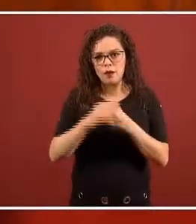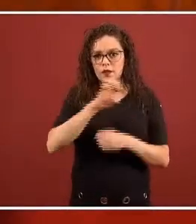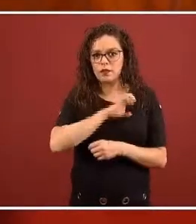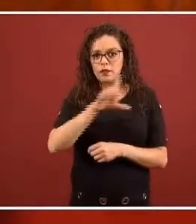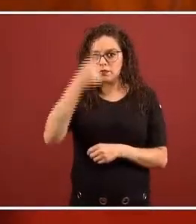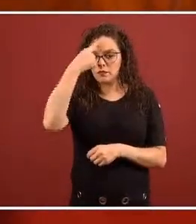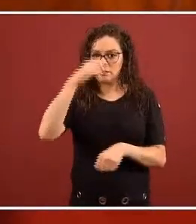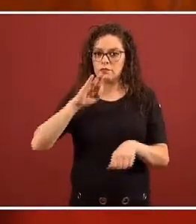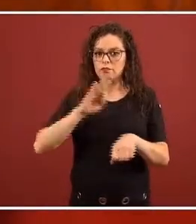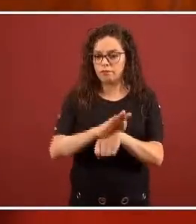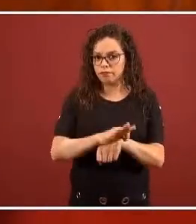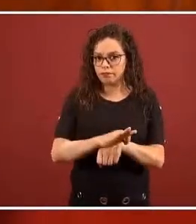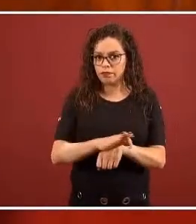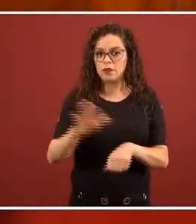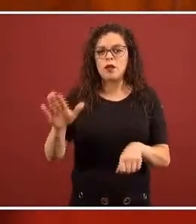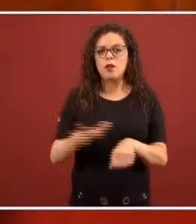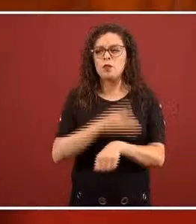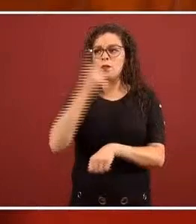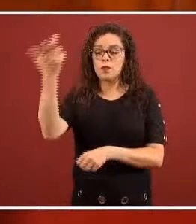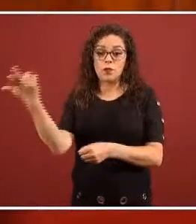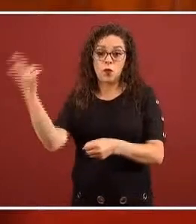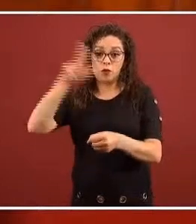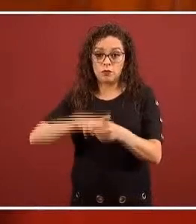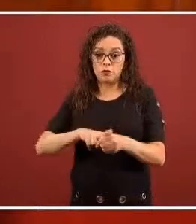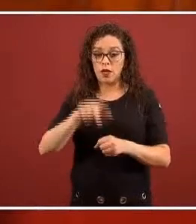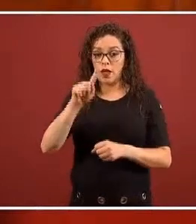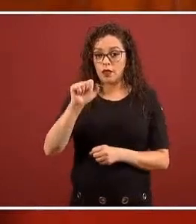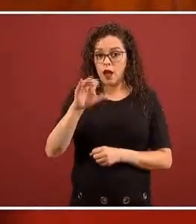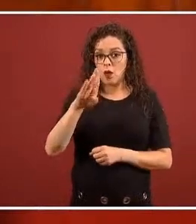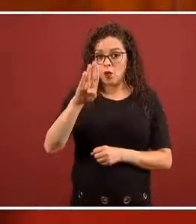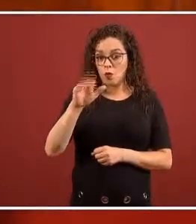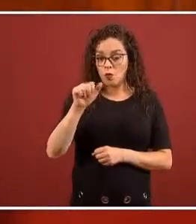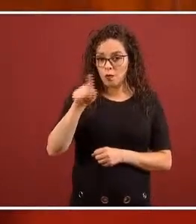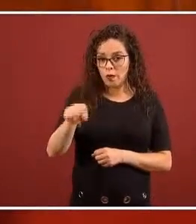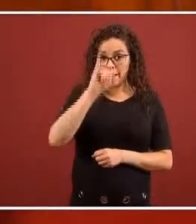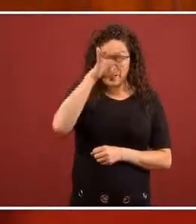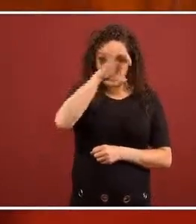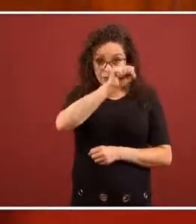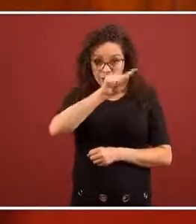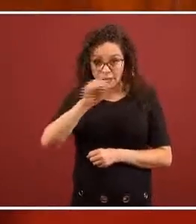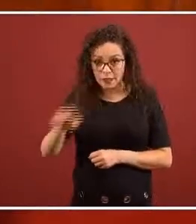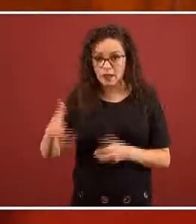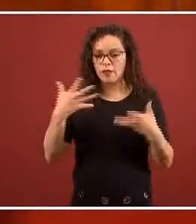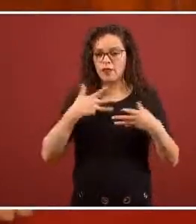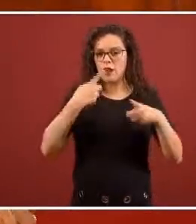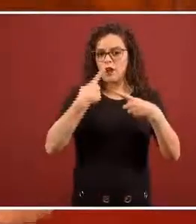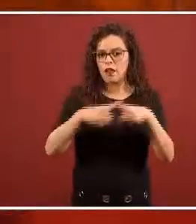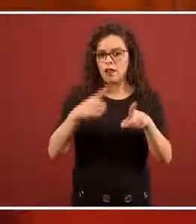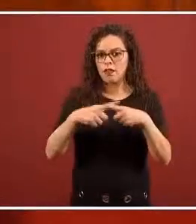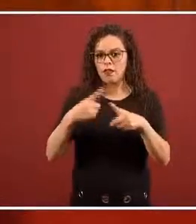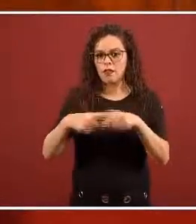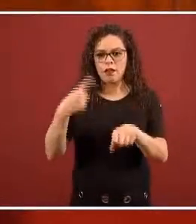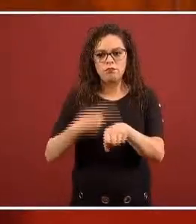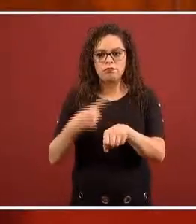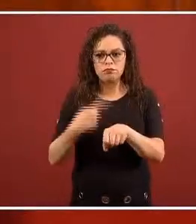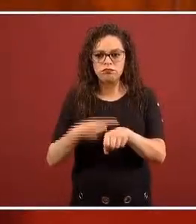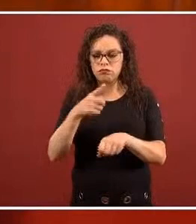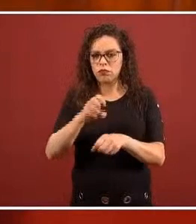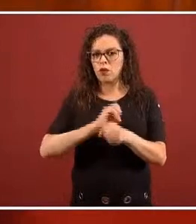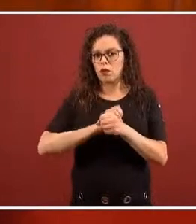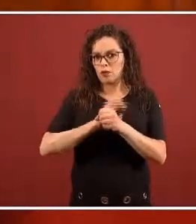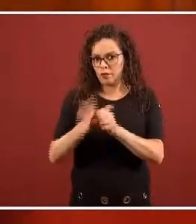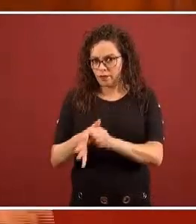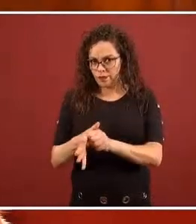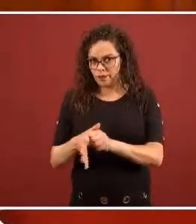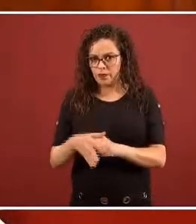el hospital de Tacuba del Iste nos reportan que a veces llegan pacientes con cuadros distintos a COVID-19, sin embargo, podrían ser